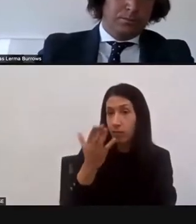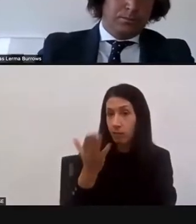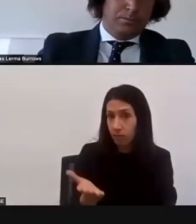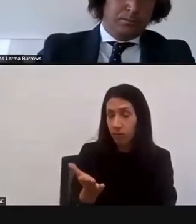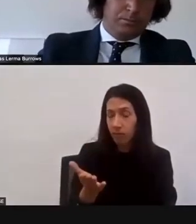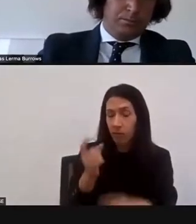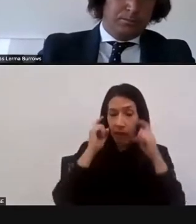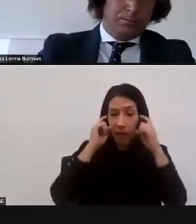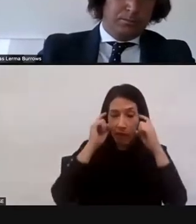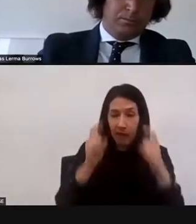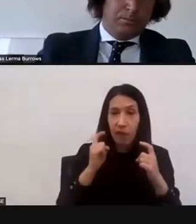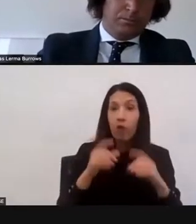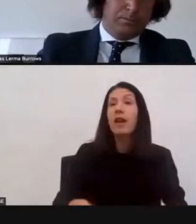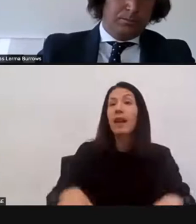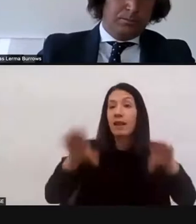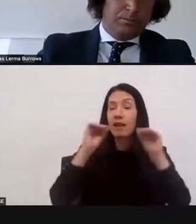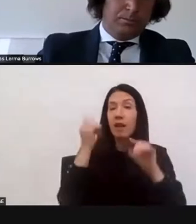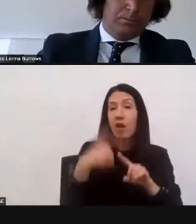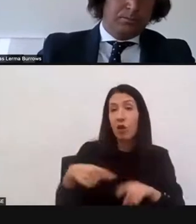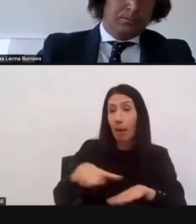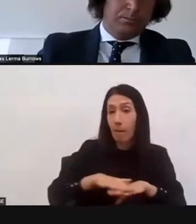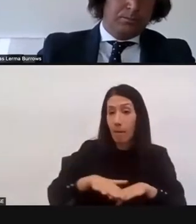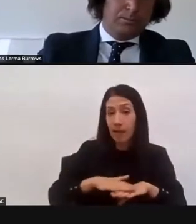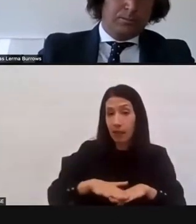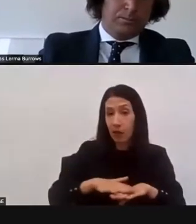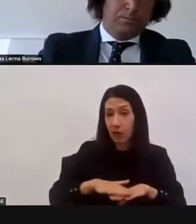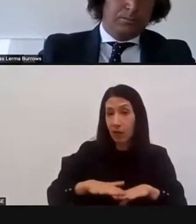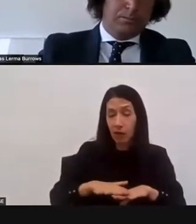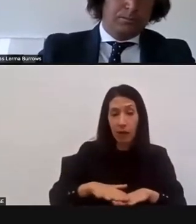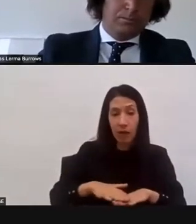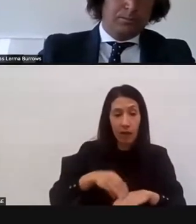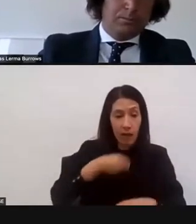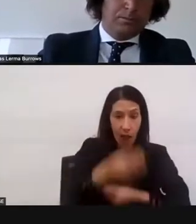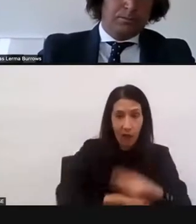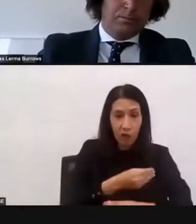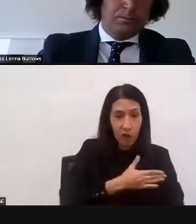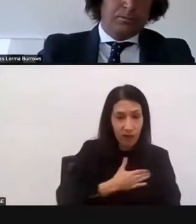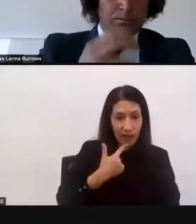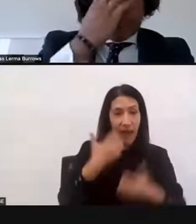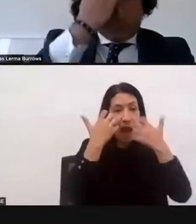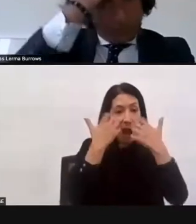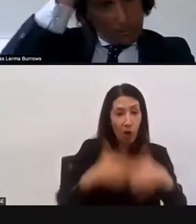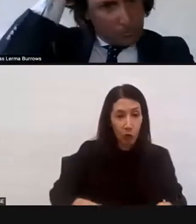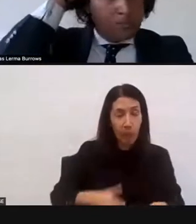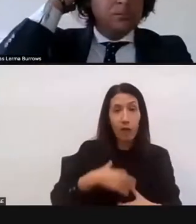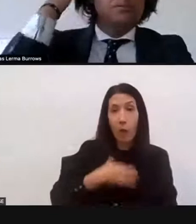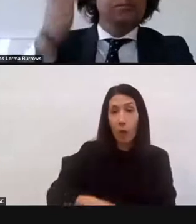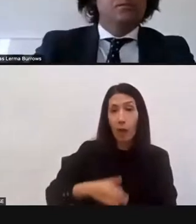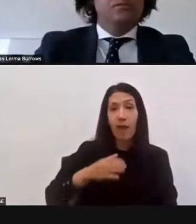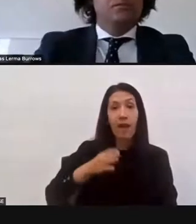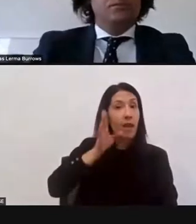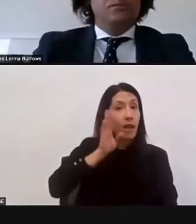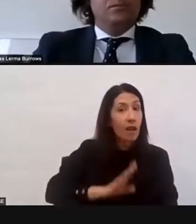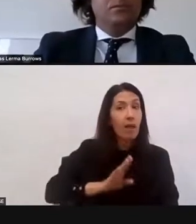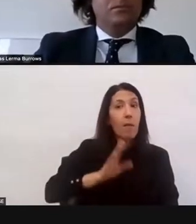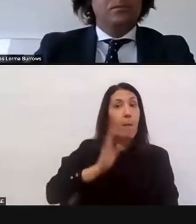intentando comprender los elementos básicos, como tú decías, que el acto constituya una infracción penal y que sus víctimas sean